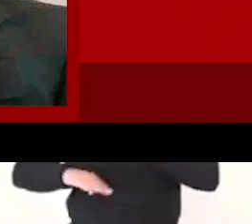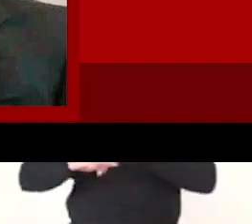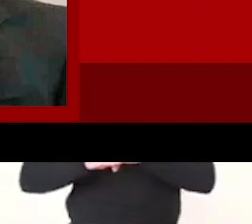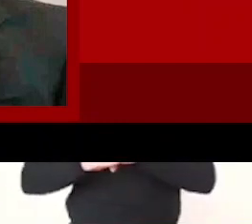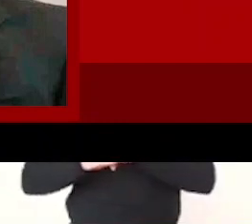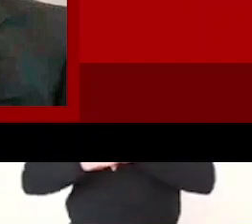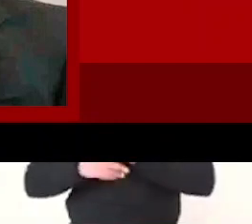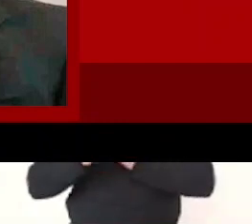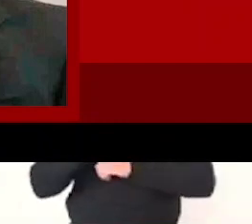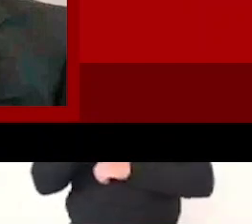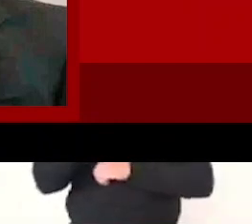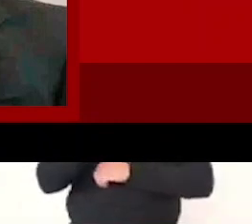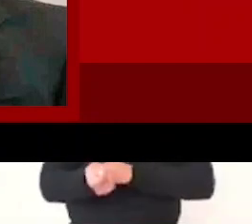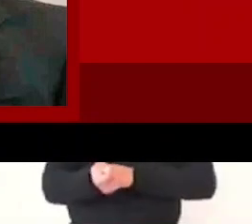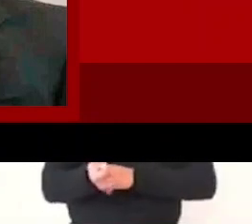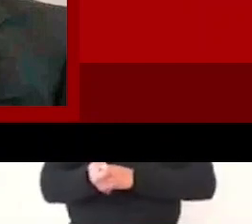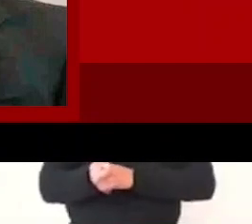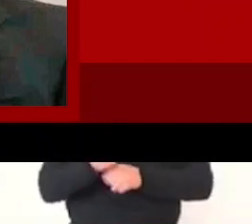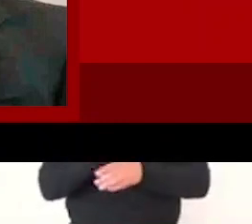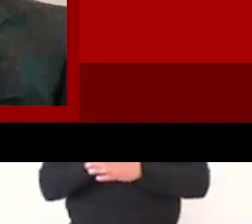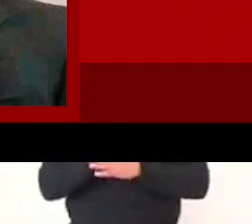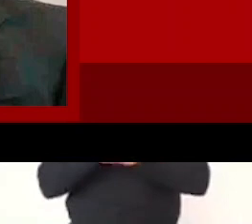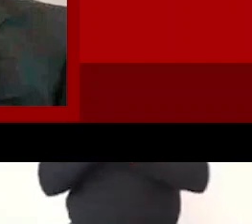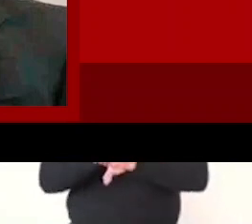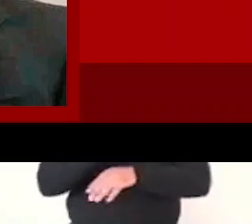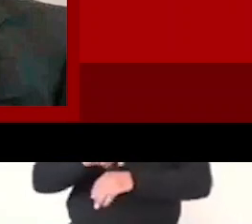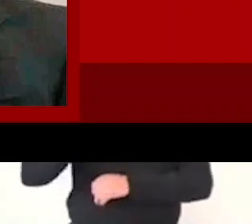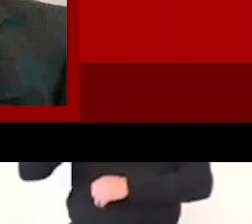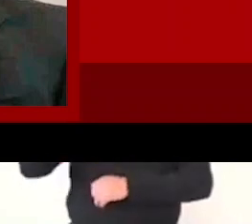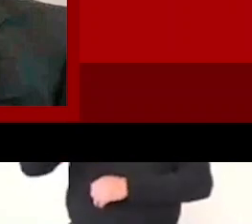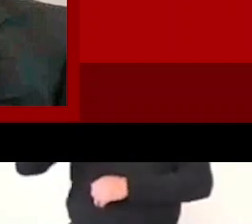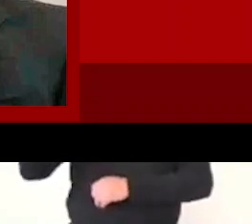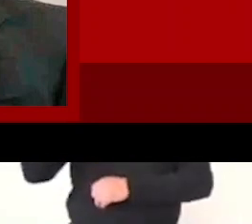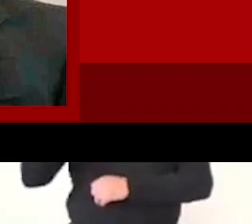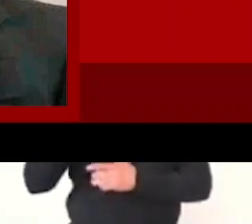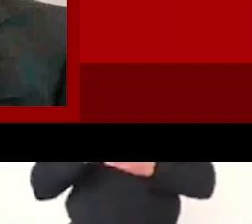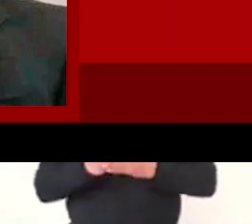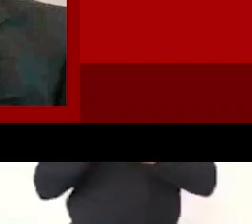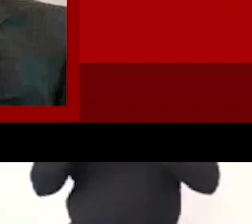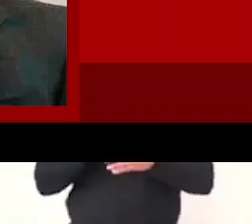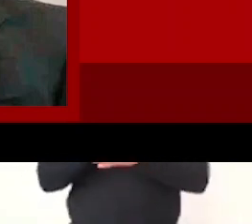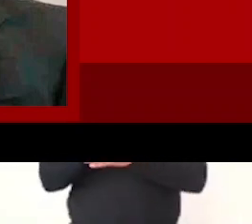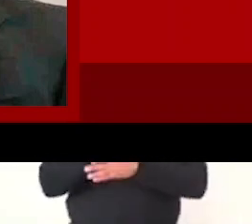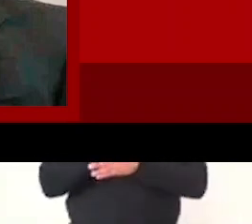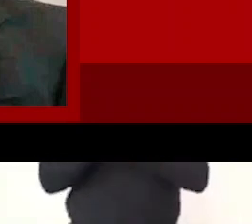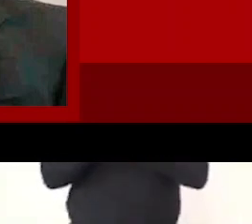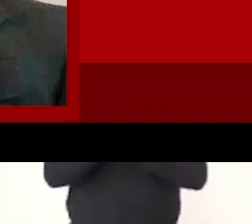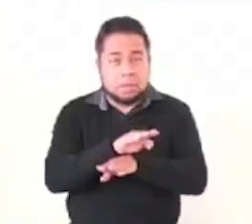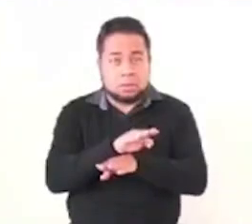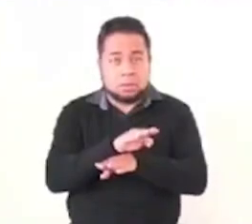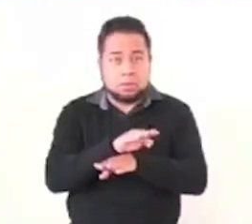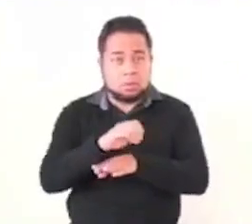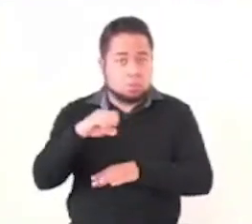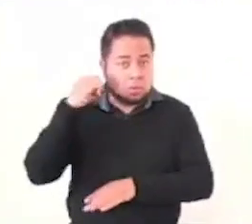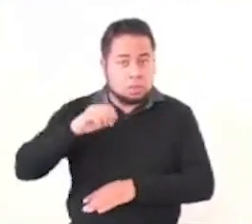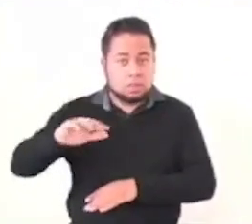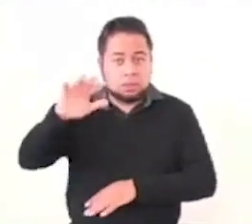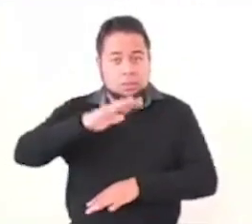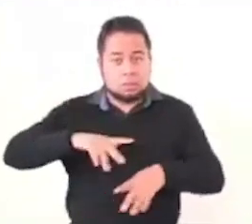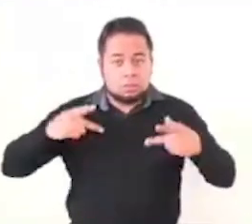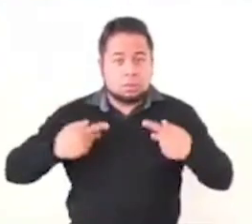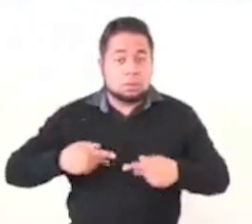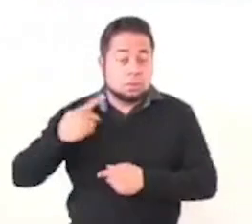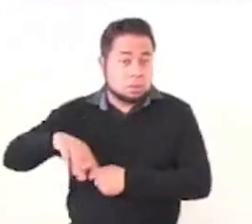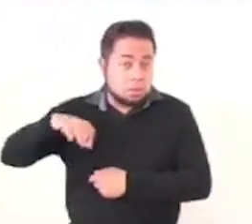no hay inversión pública ni privada no hay creación de empleos pero lo que sí hay es una clase media empobrecida y pobres más pobres